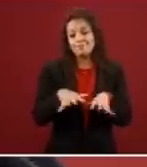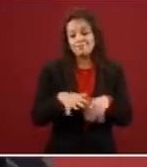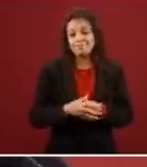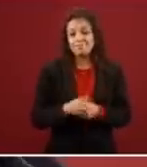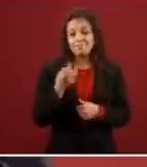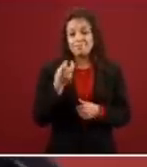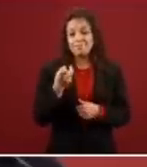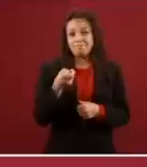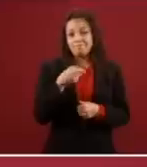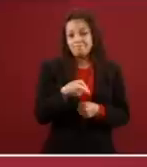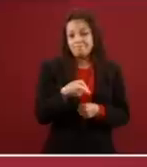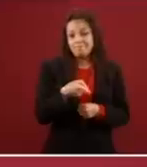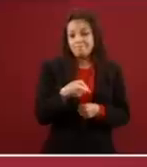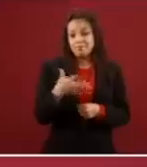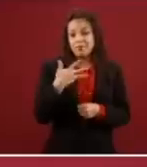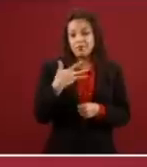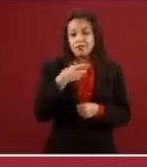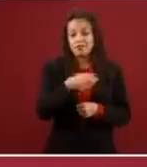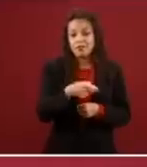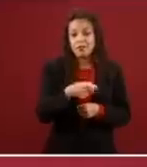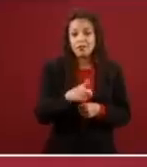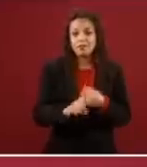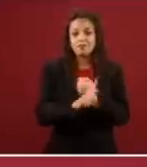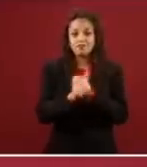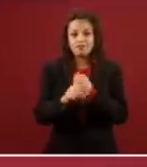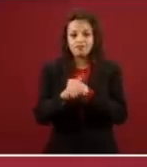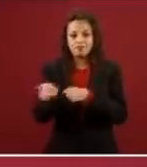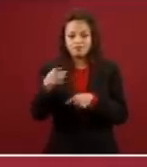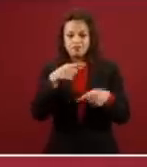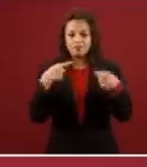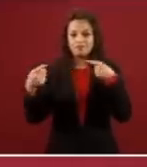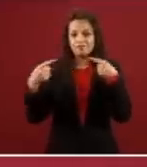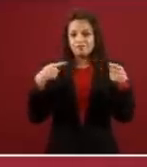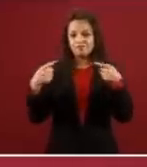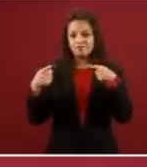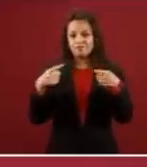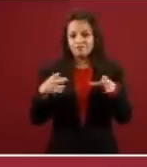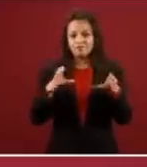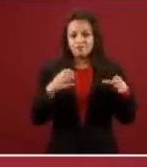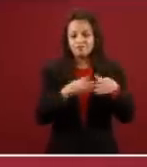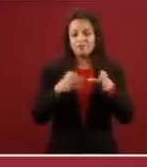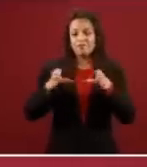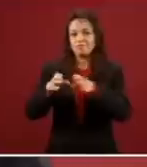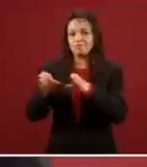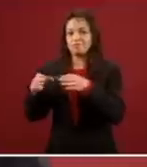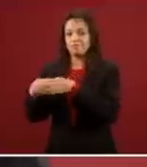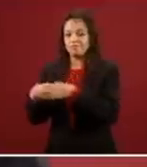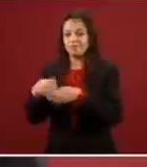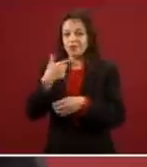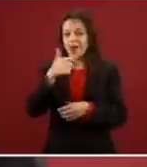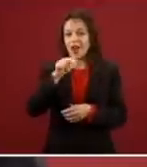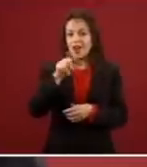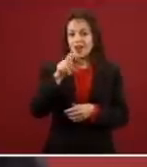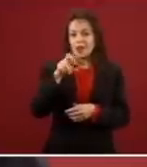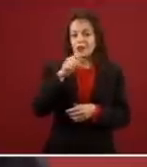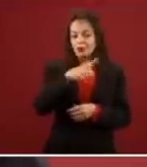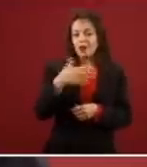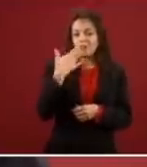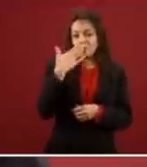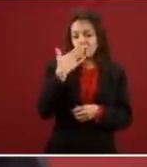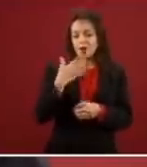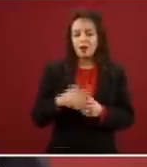esta diferencia que hay de los ganaderos, entre los ganaderos de Sonora, pero sí